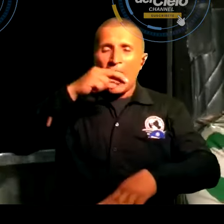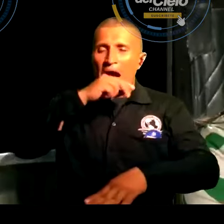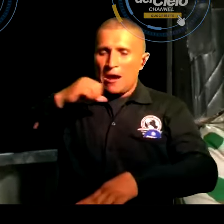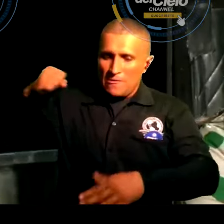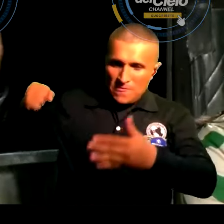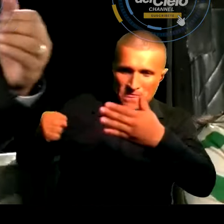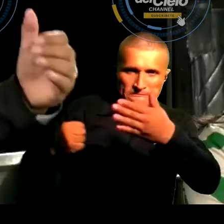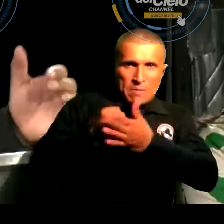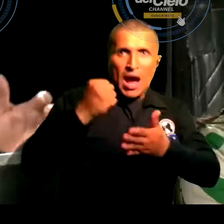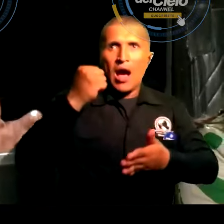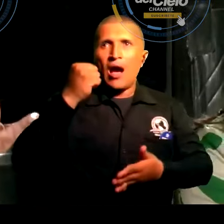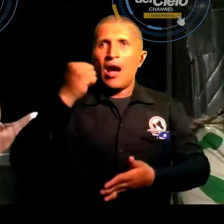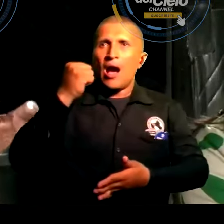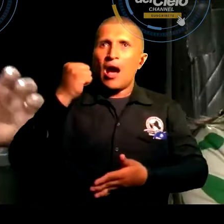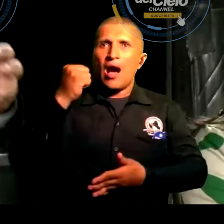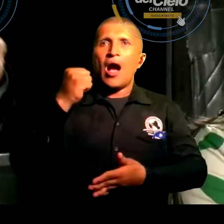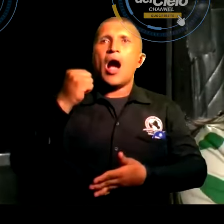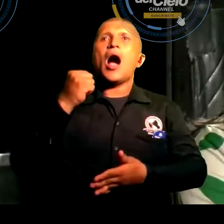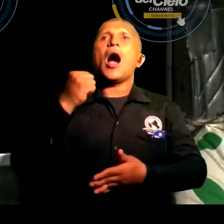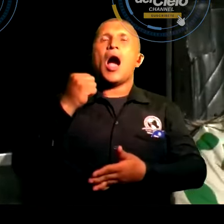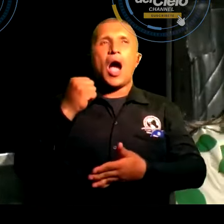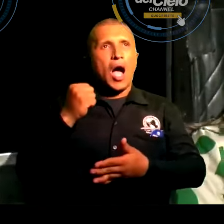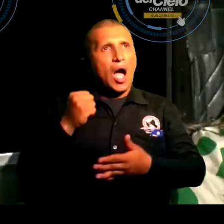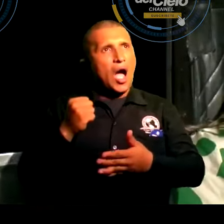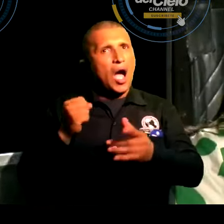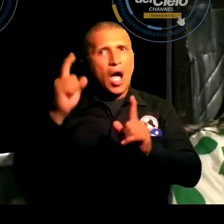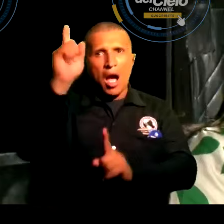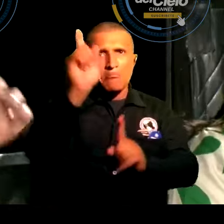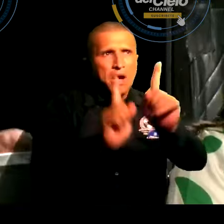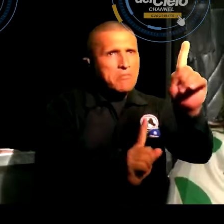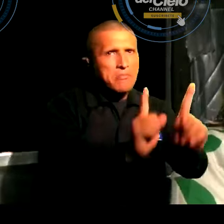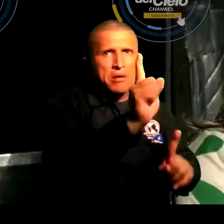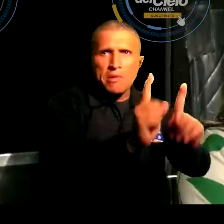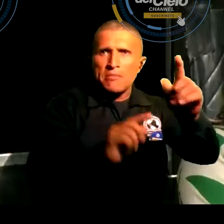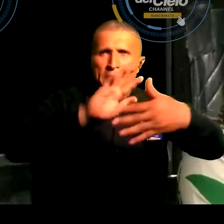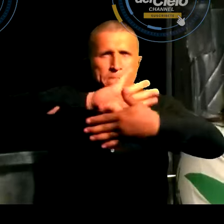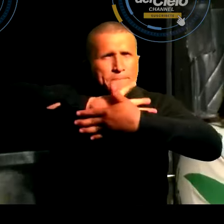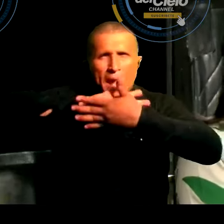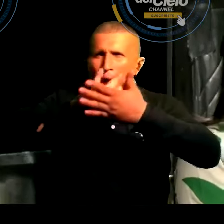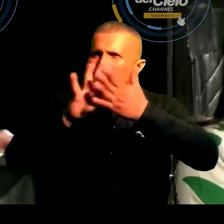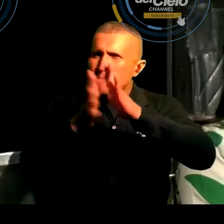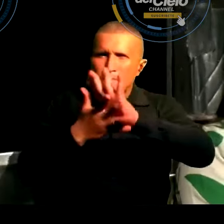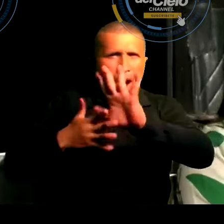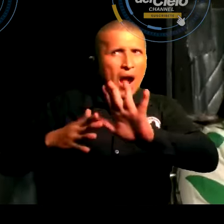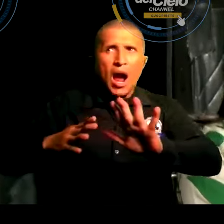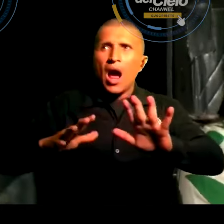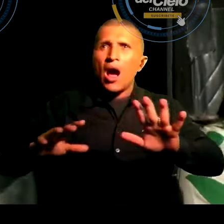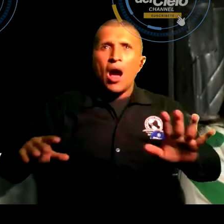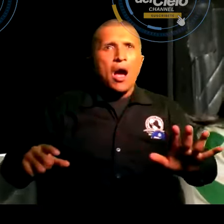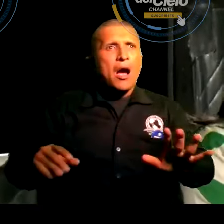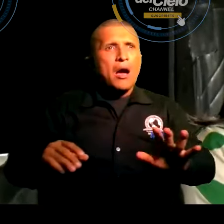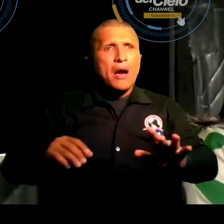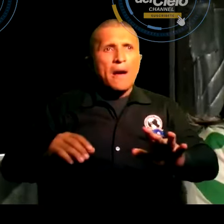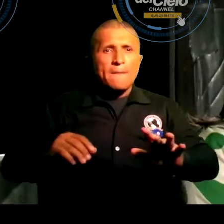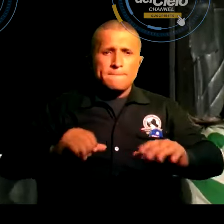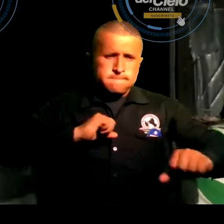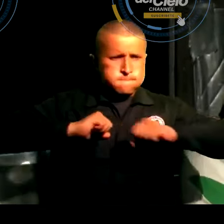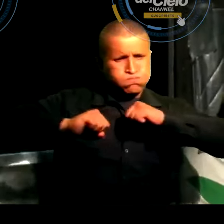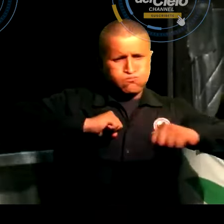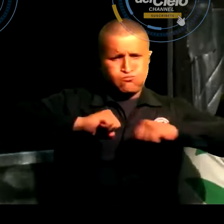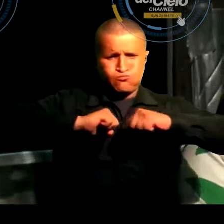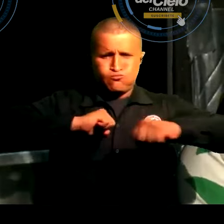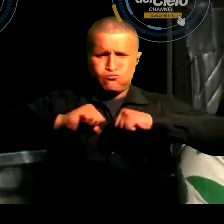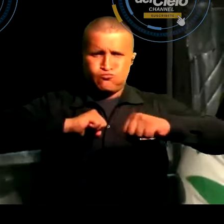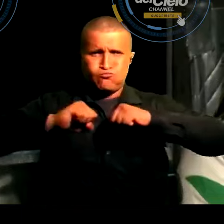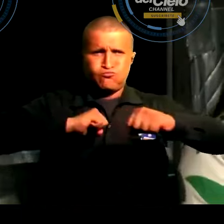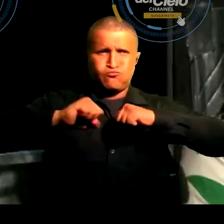logró traer paz, logró hacer muchas obras importantes para su imperio. Por